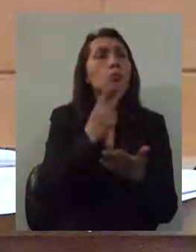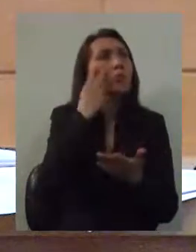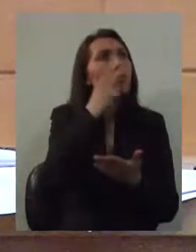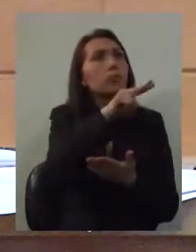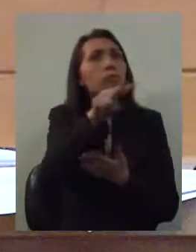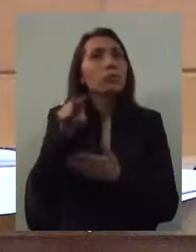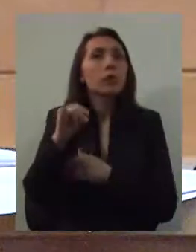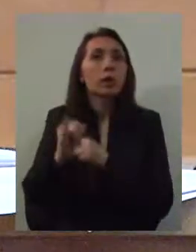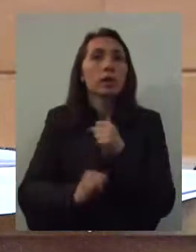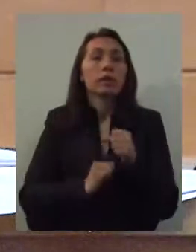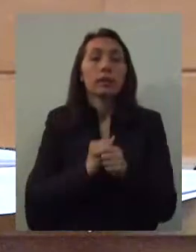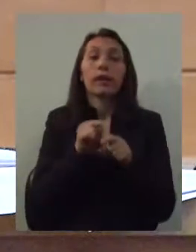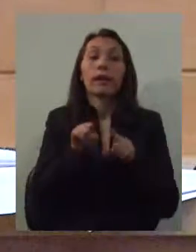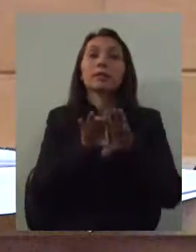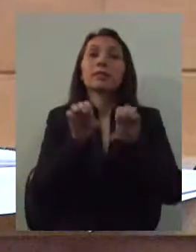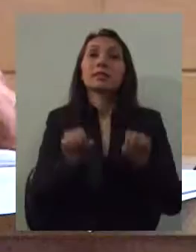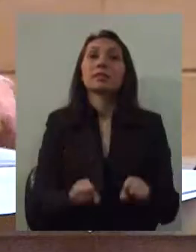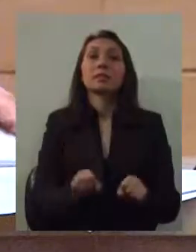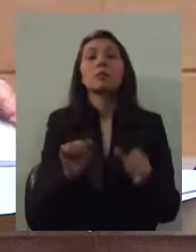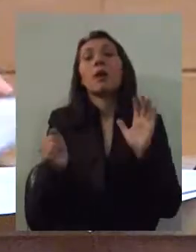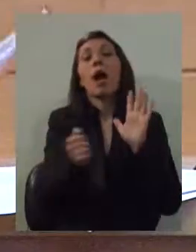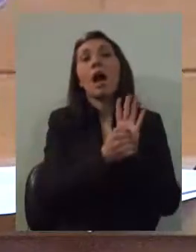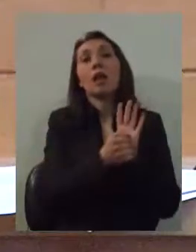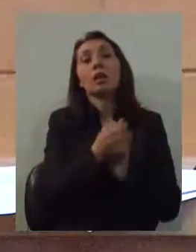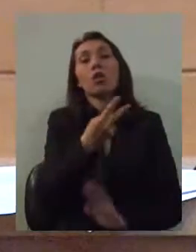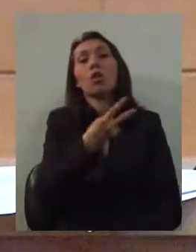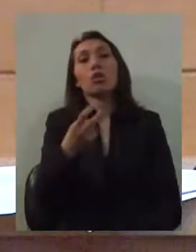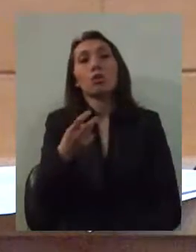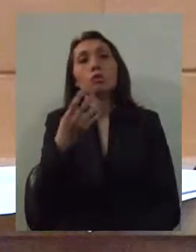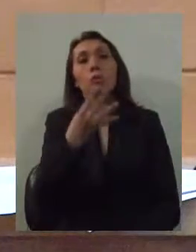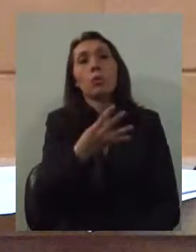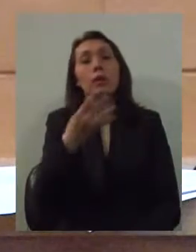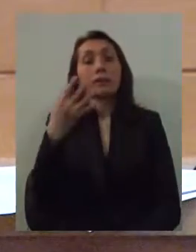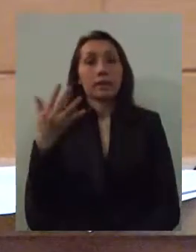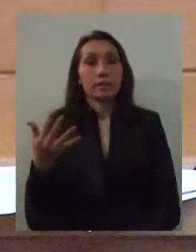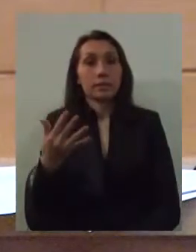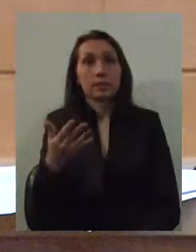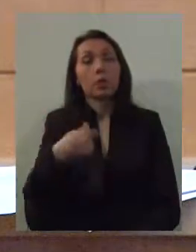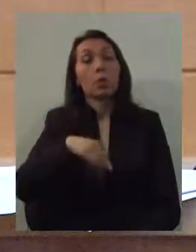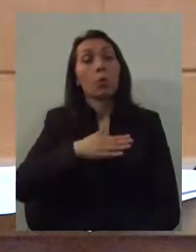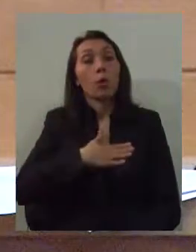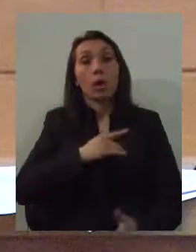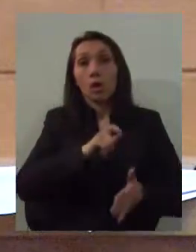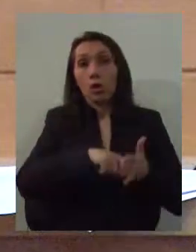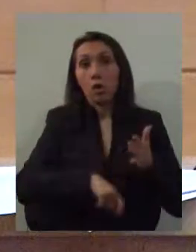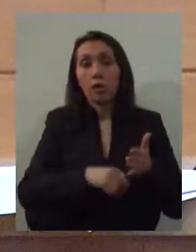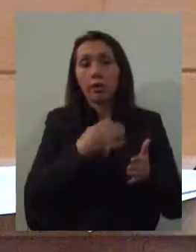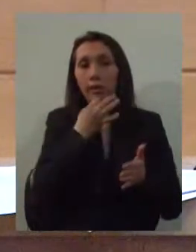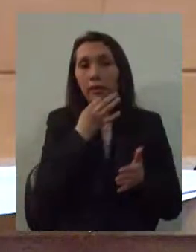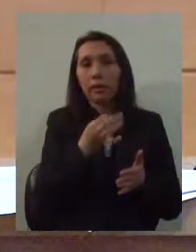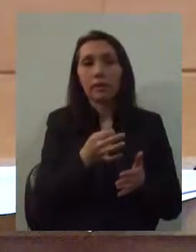Este es el sistema establecido por el artículo 245 de nuestro código y que